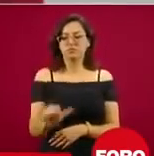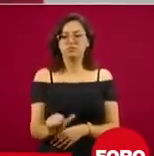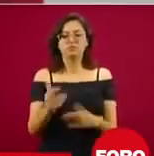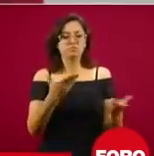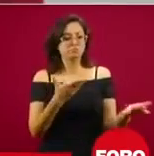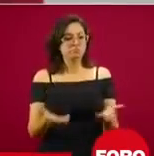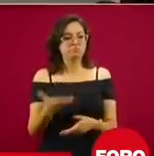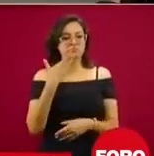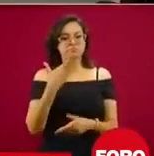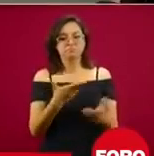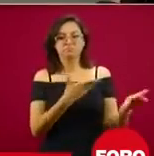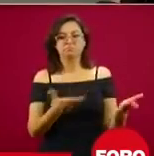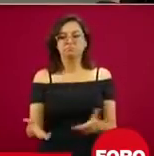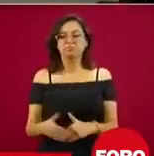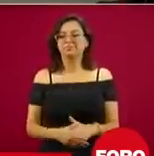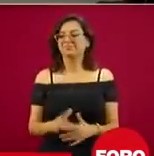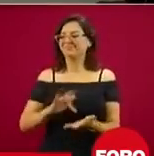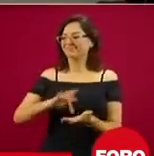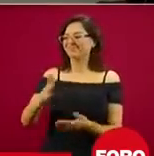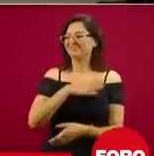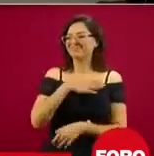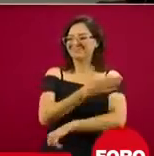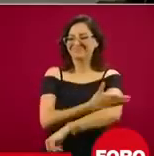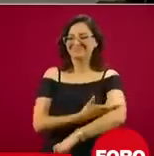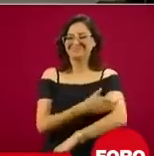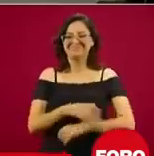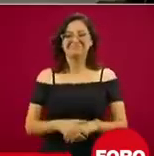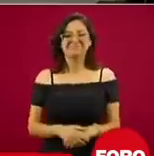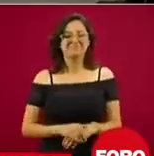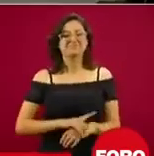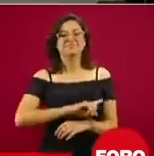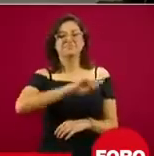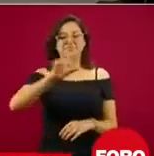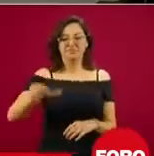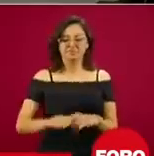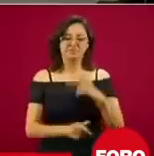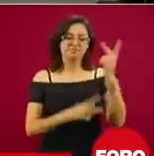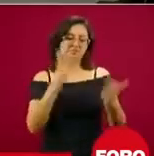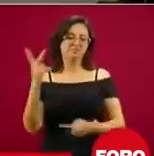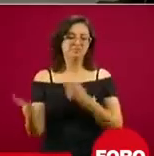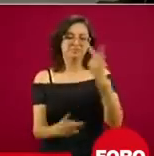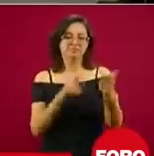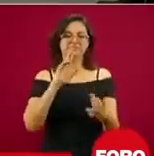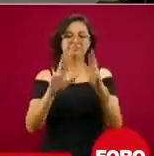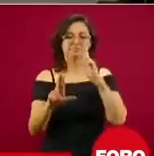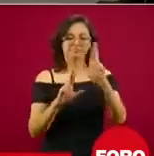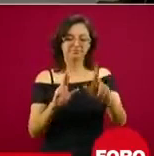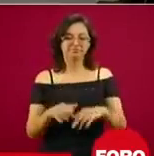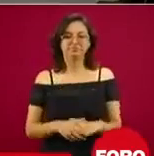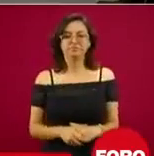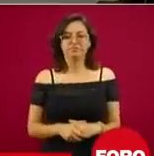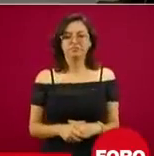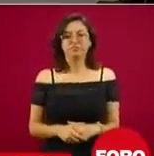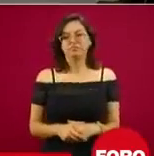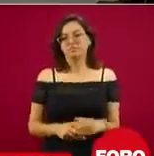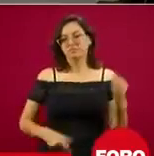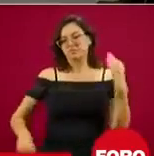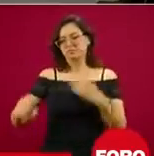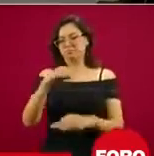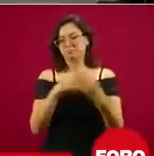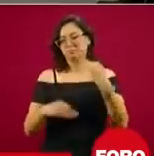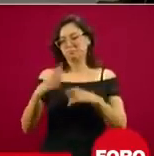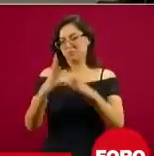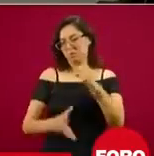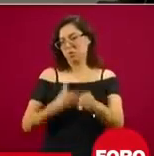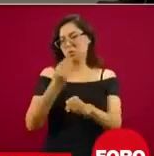Leila. Muchas gracias, buenas tardes. Gracias. Y posteriormente pasamos a preguntas y respuestas y todo lo que ustedes quieran preguntar